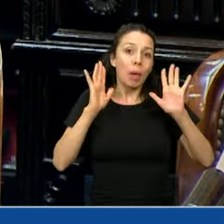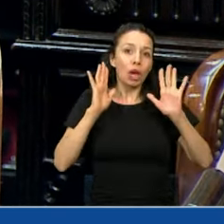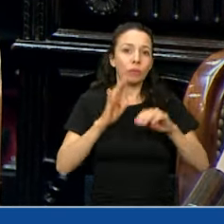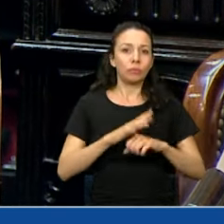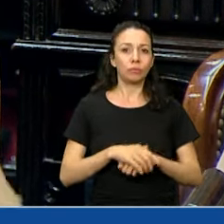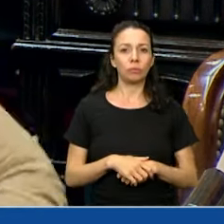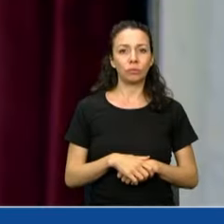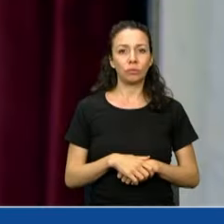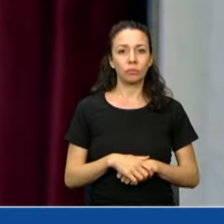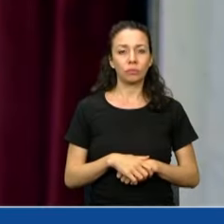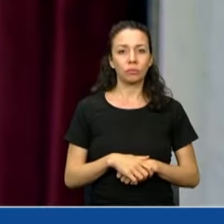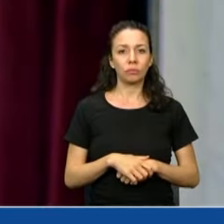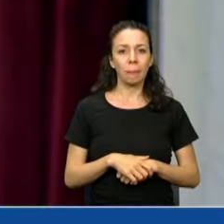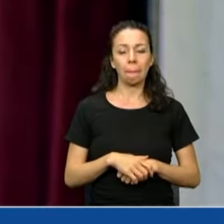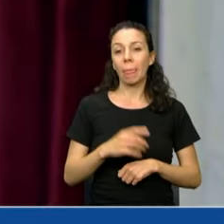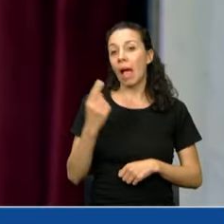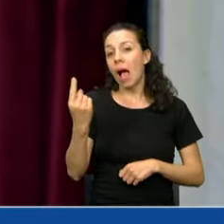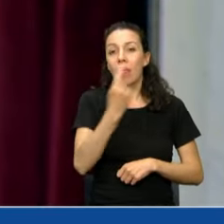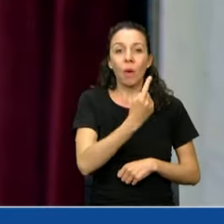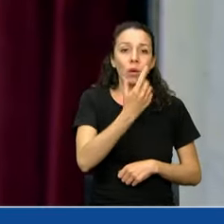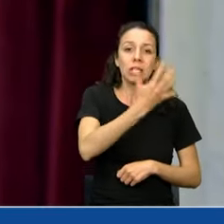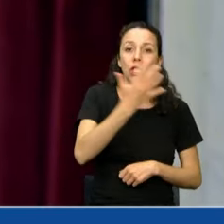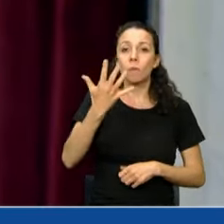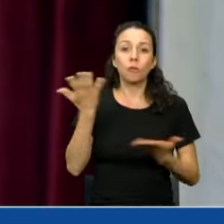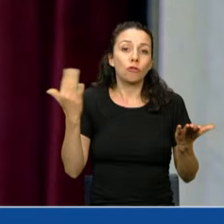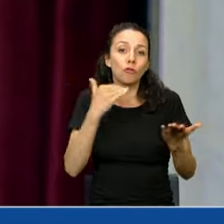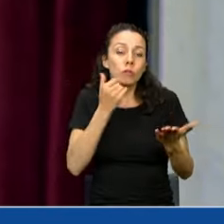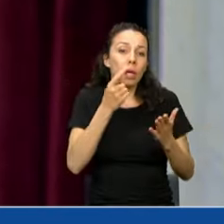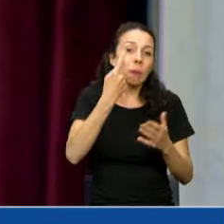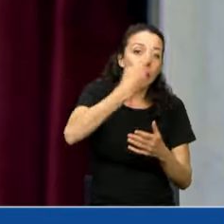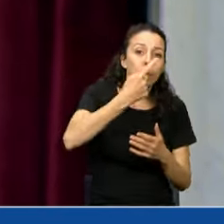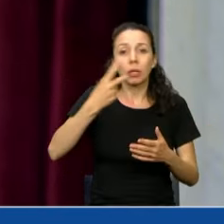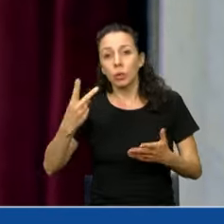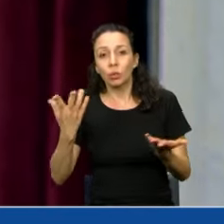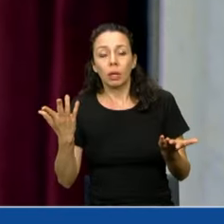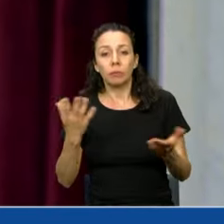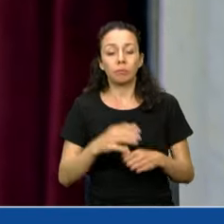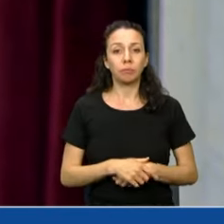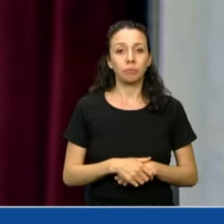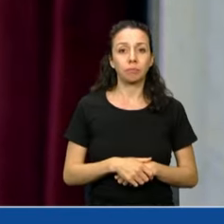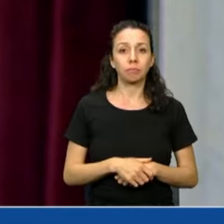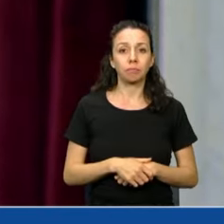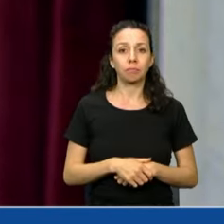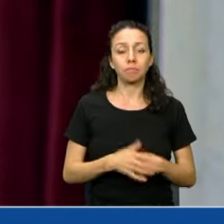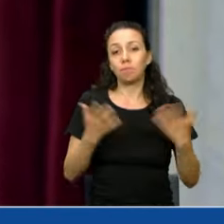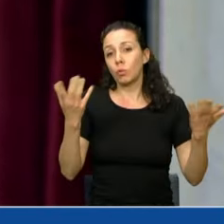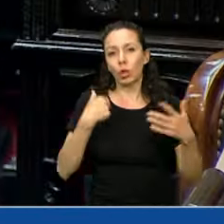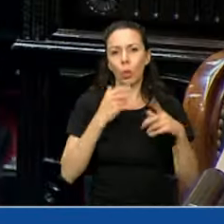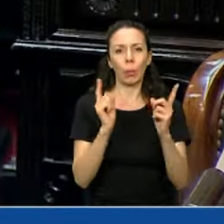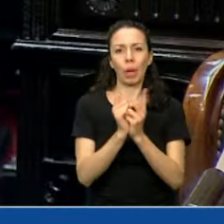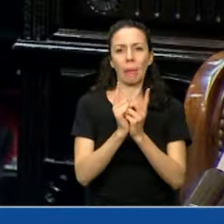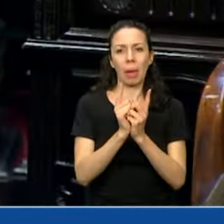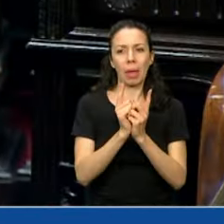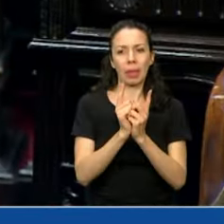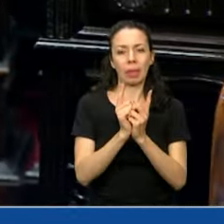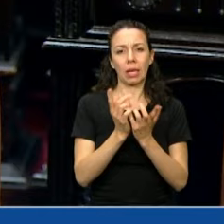pero tiene 5 minutos cada una el orden no sé diputada bfi Bueno brevemente